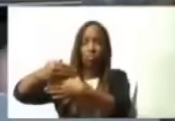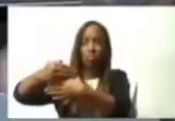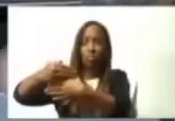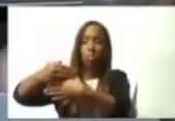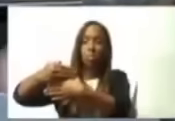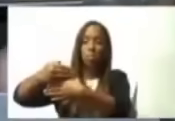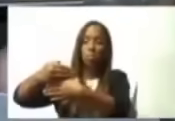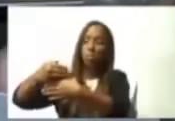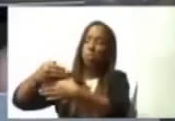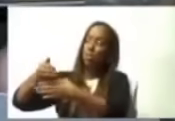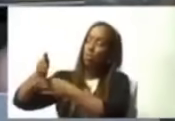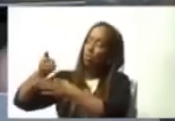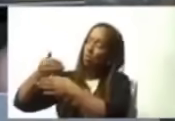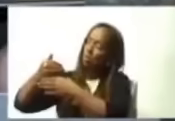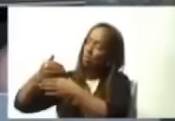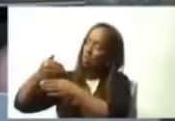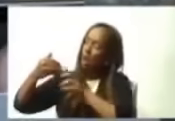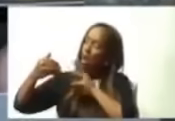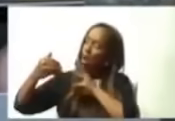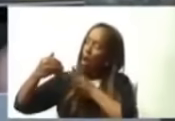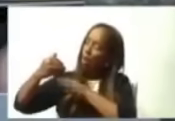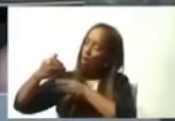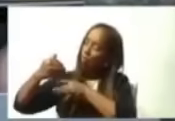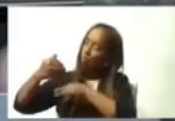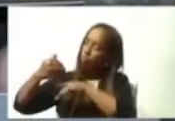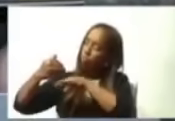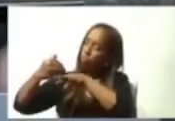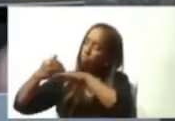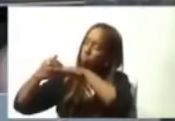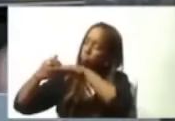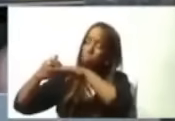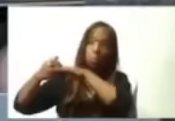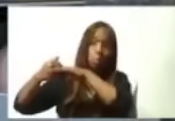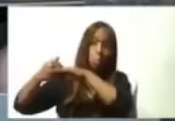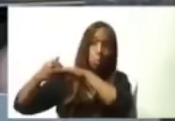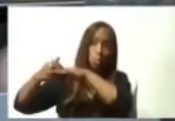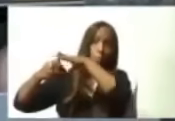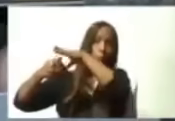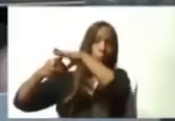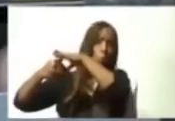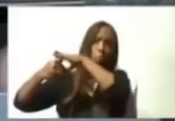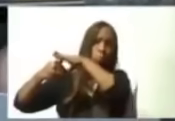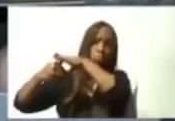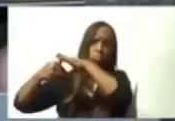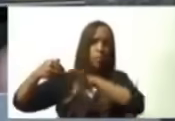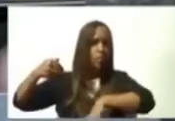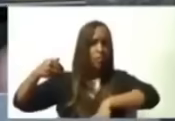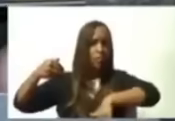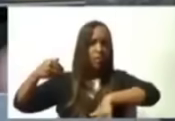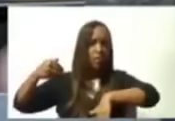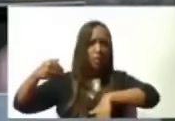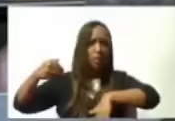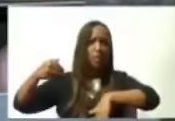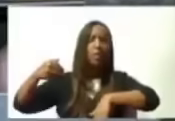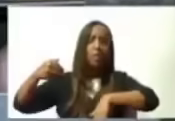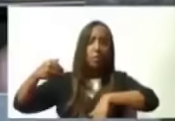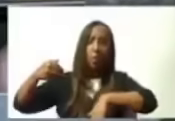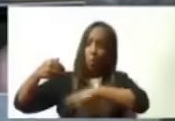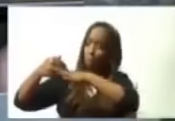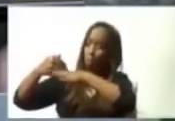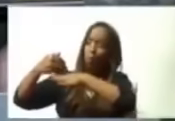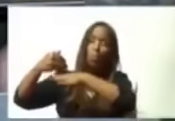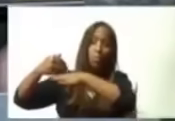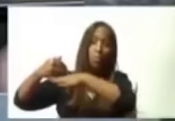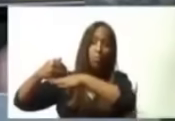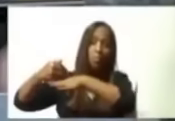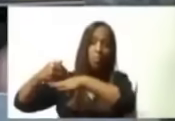máxima. La Río Blanco apenas le faltan 16 centímetros. Valdesia, 1 metro.